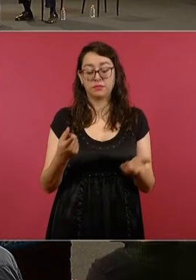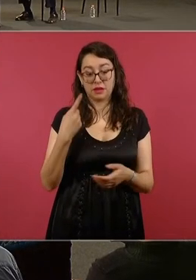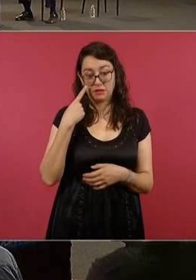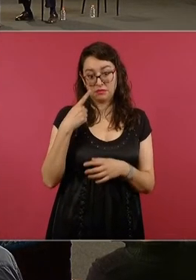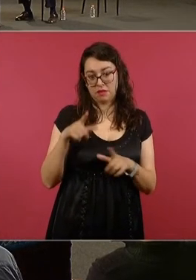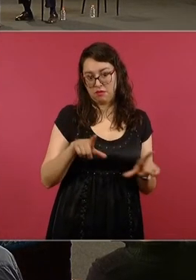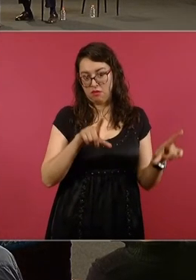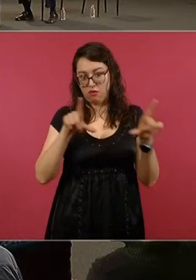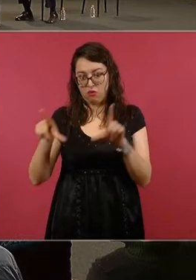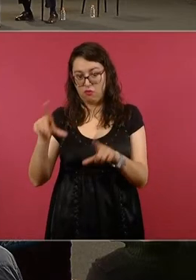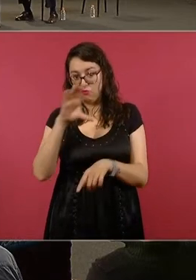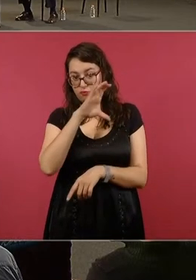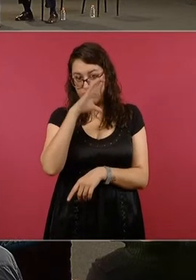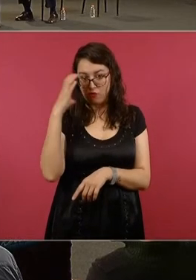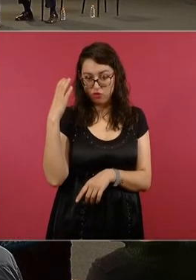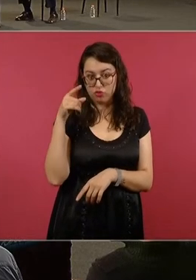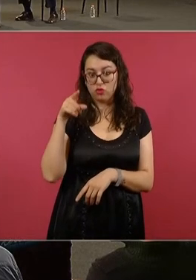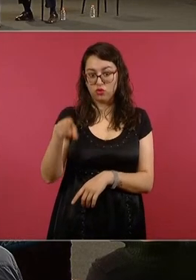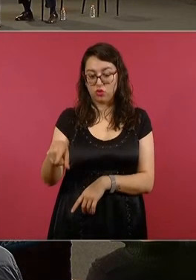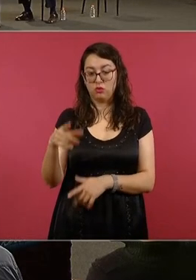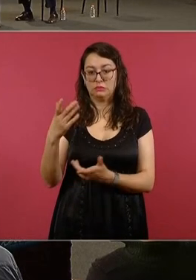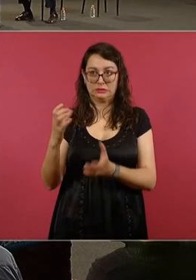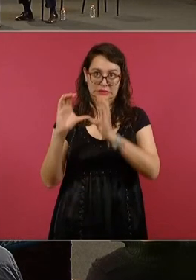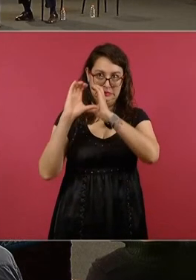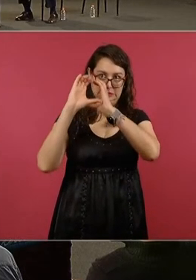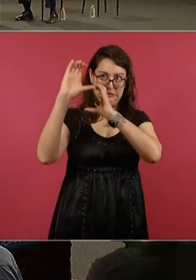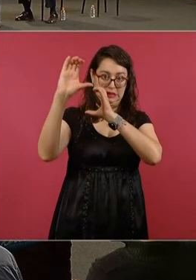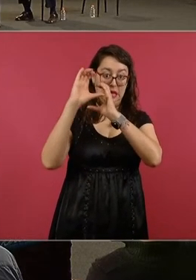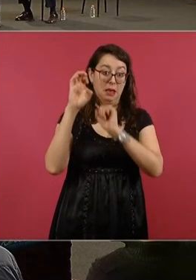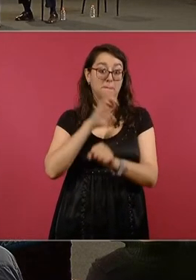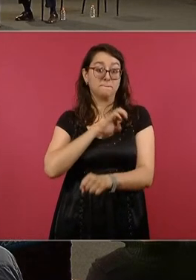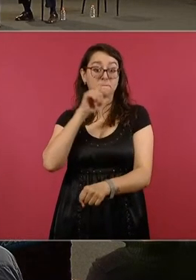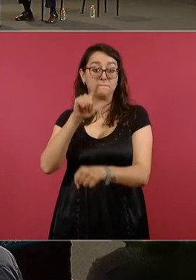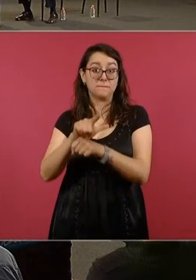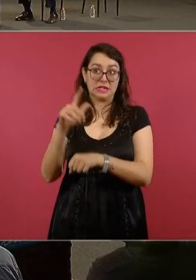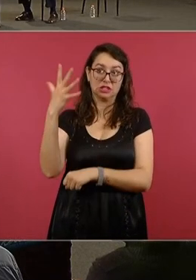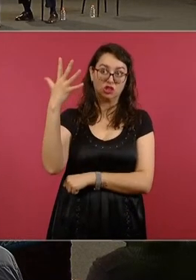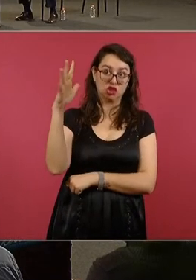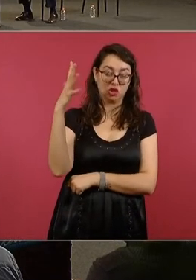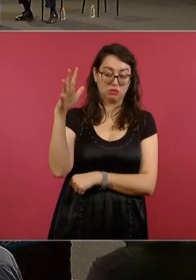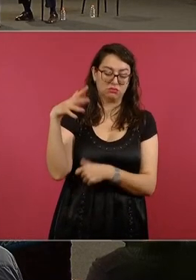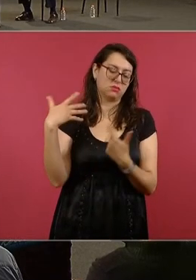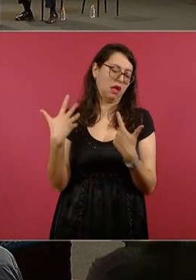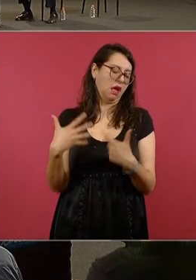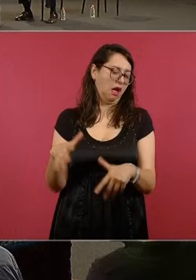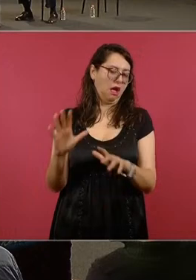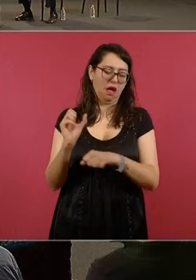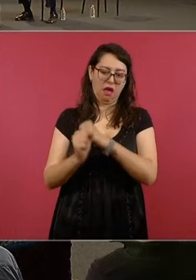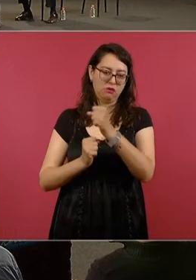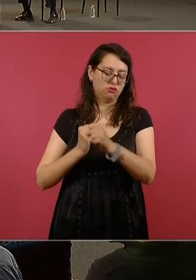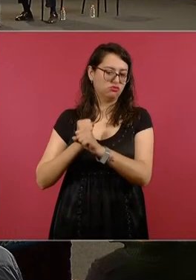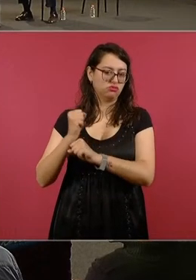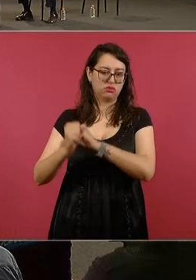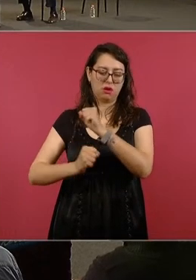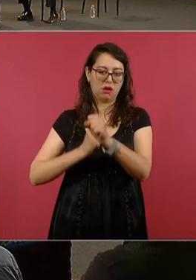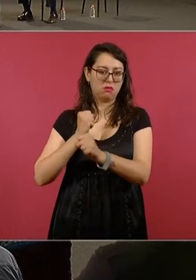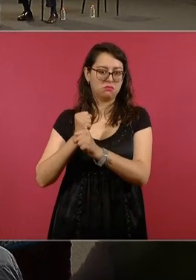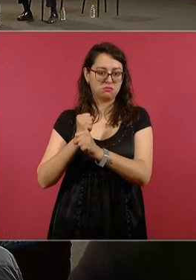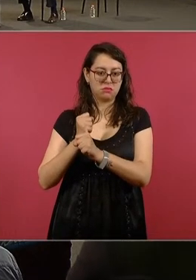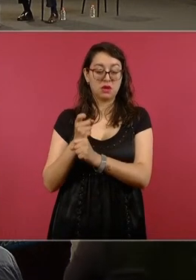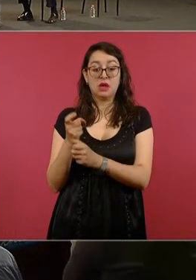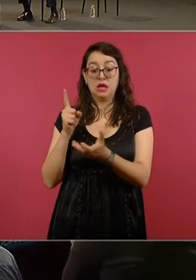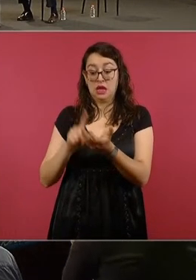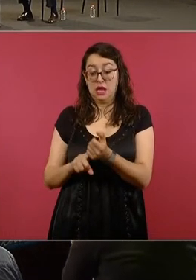telescopio solar de Tonantzintla. Es un bellísimo instrumento, ya tiene muchas décadas. Y tiene por ahí una